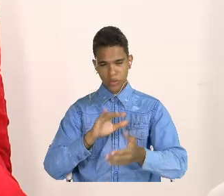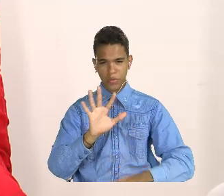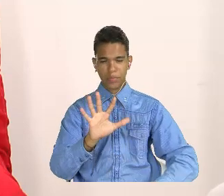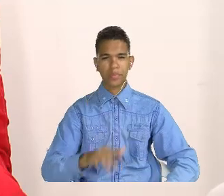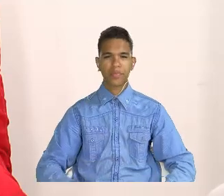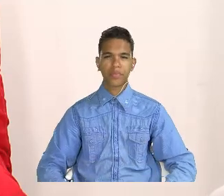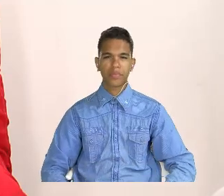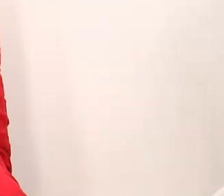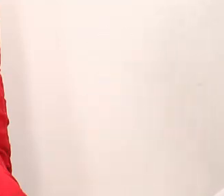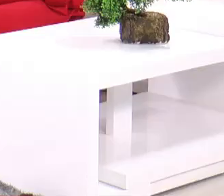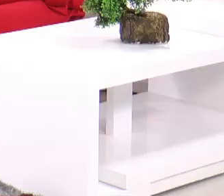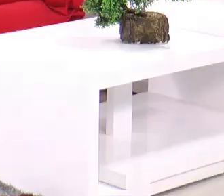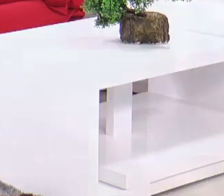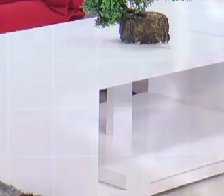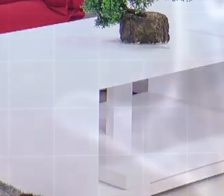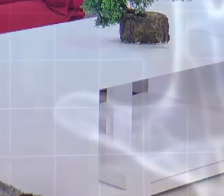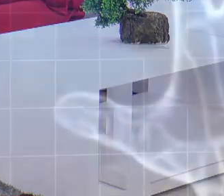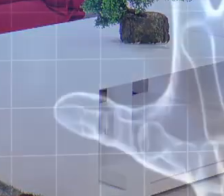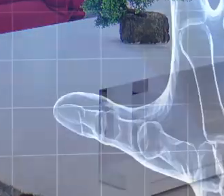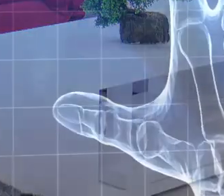retornamos.